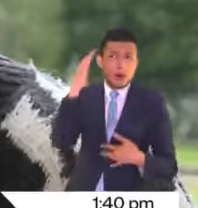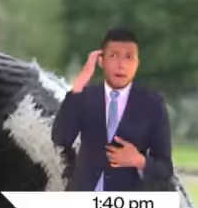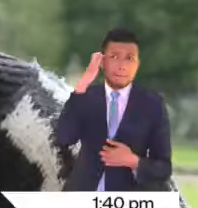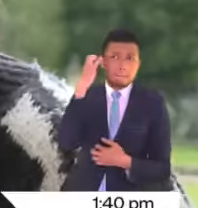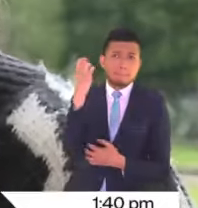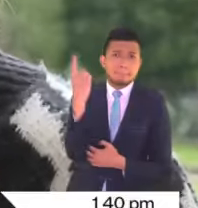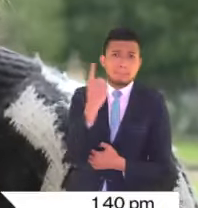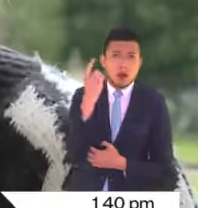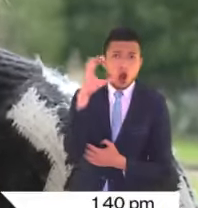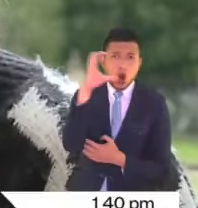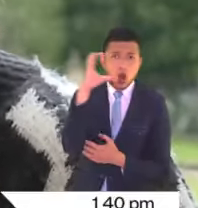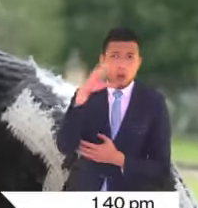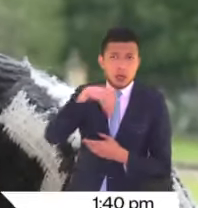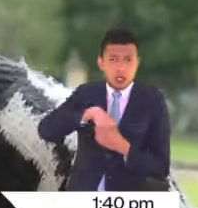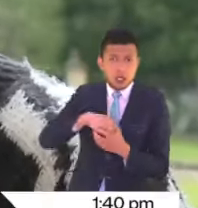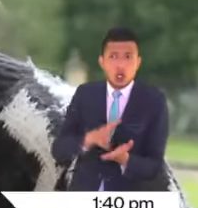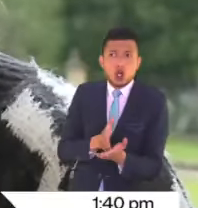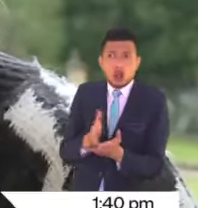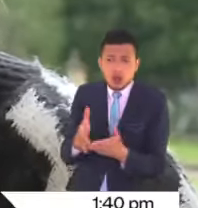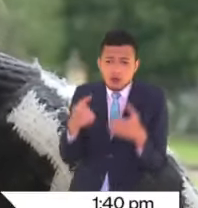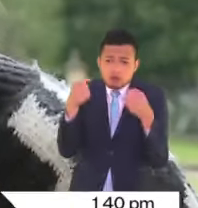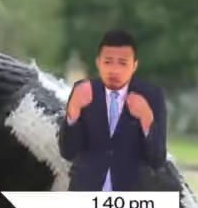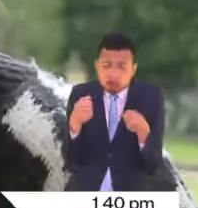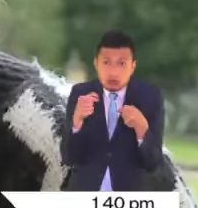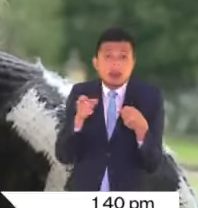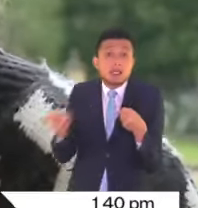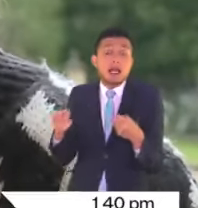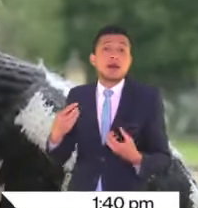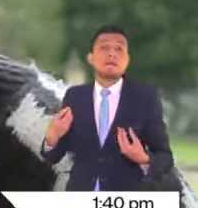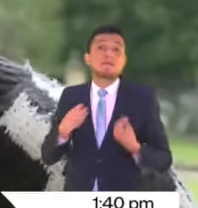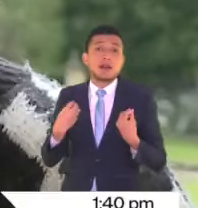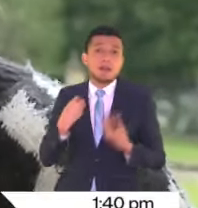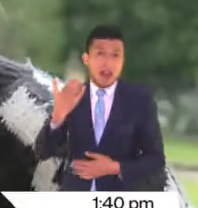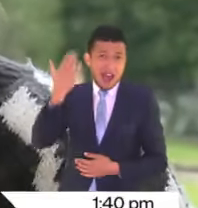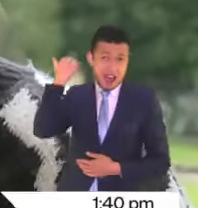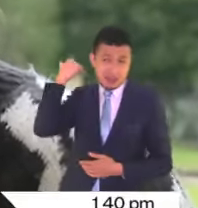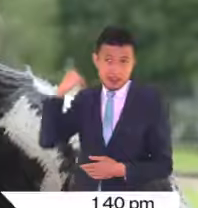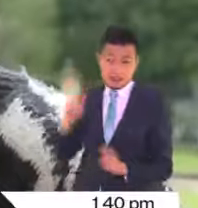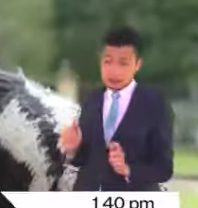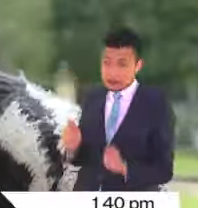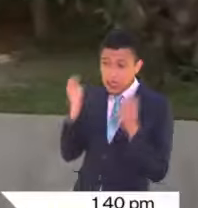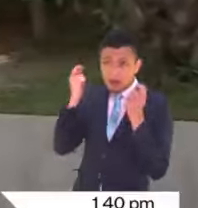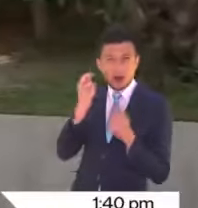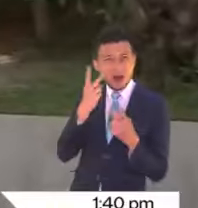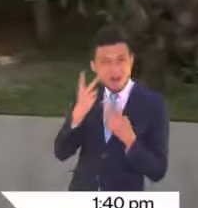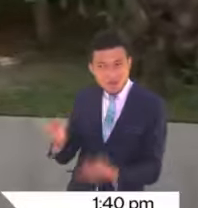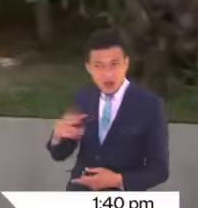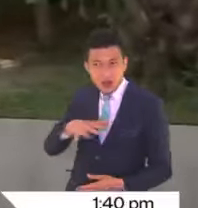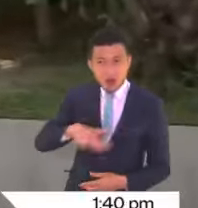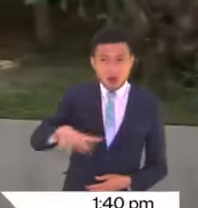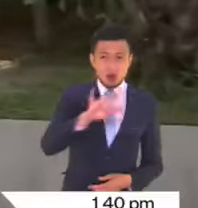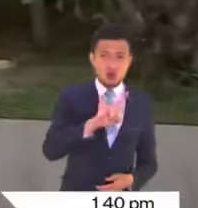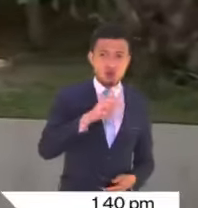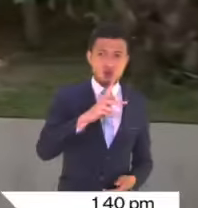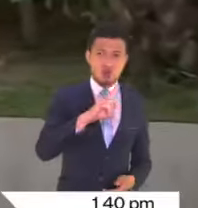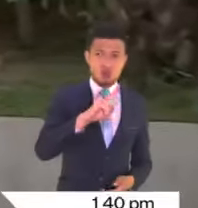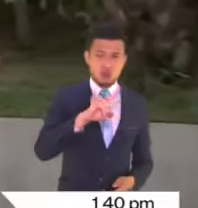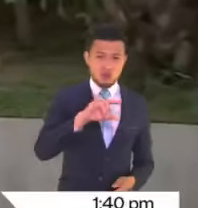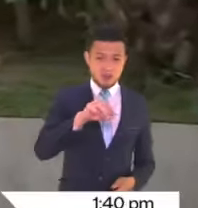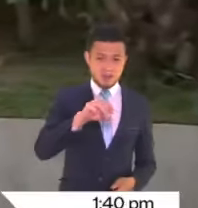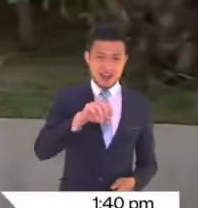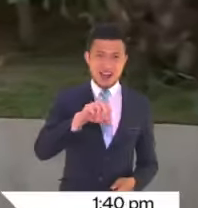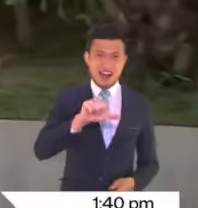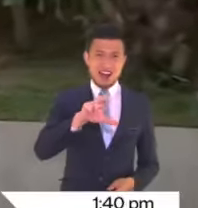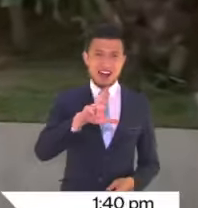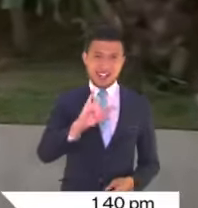reside en Colombia. Es el chimpancé que sobrevivió a la tragedia que vimos en Ucumarí, en el Bioparque Ucumarí, en